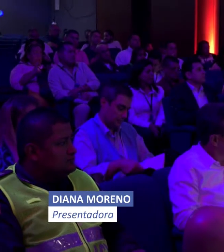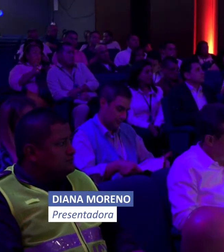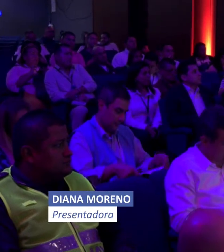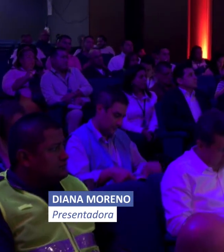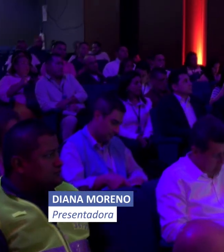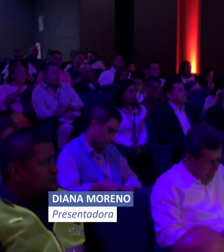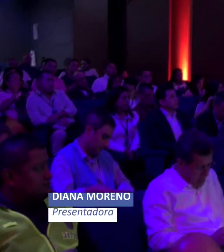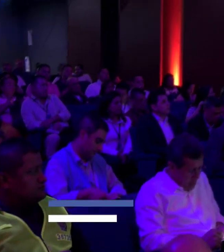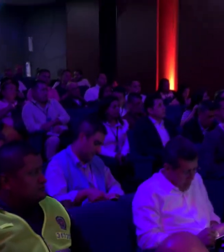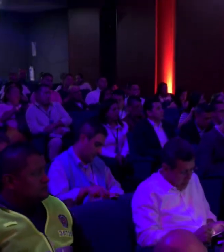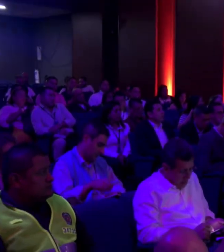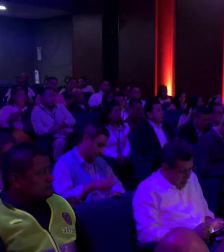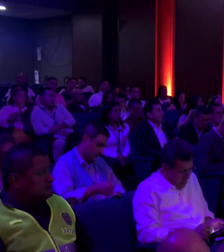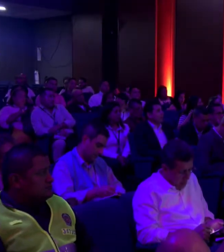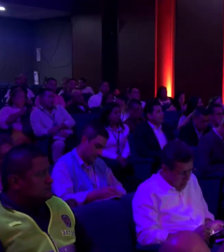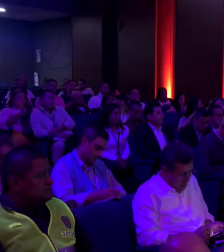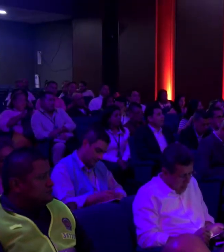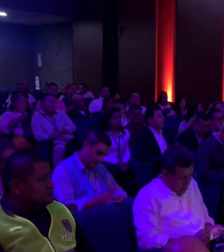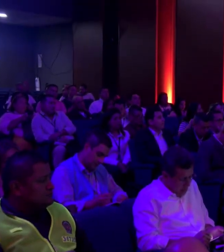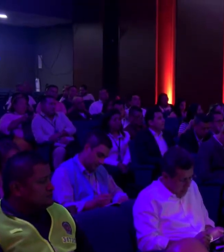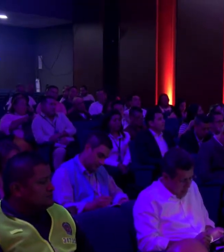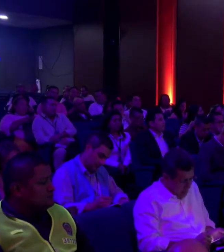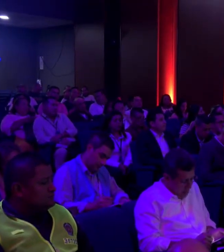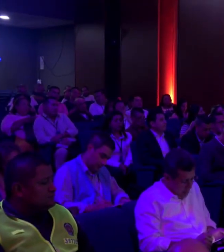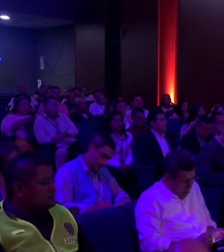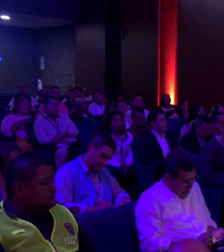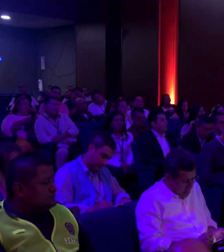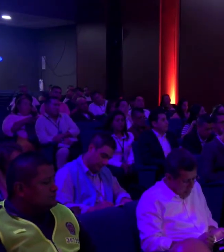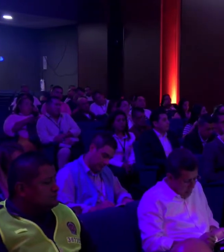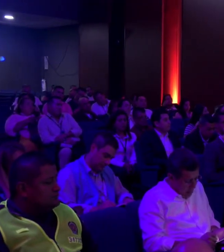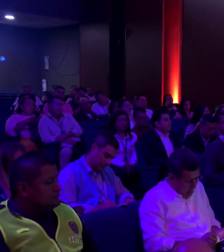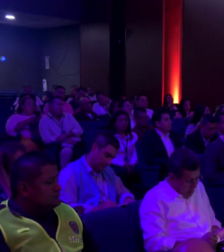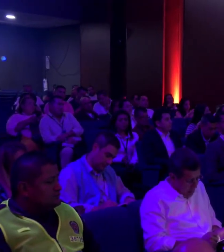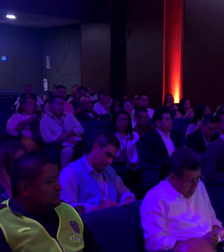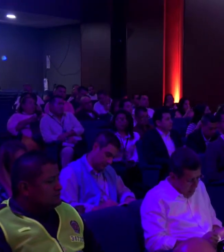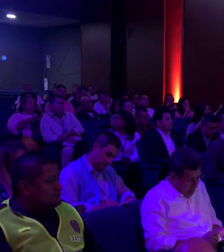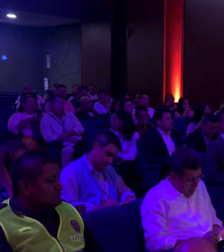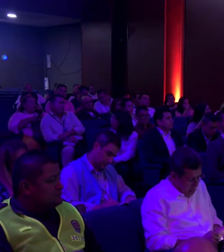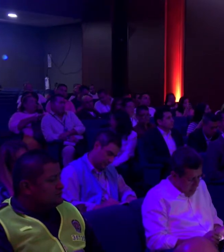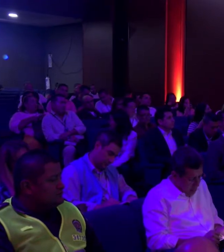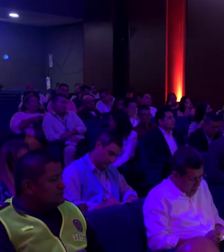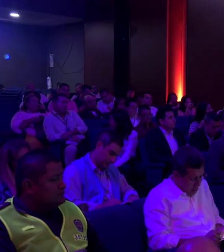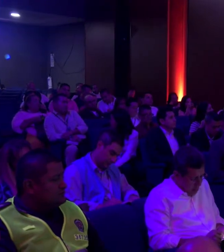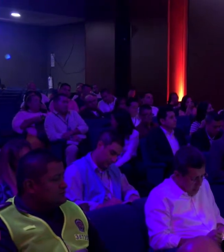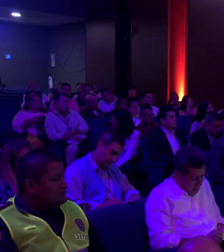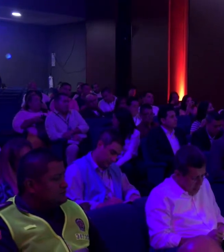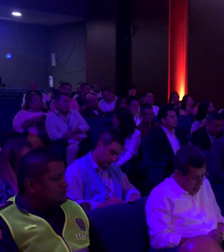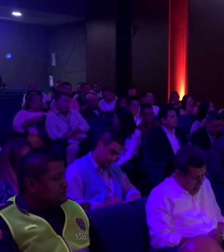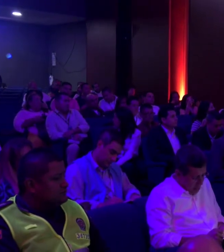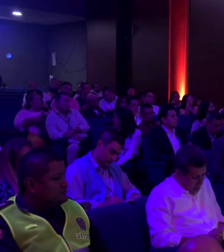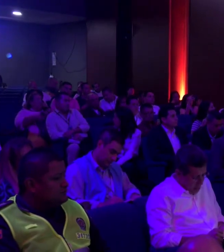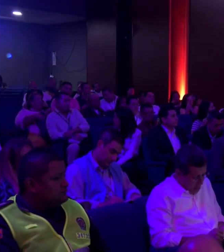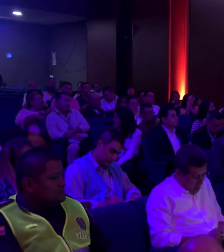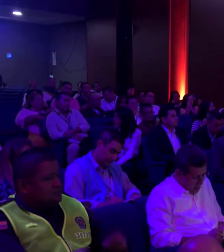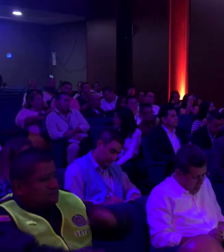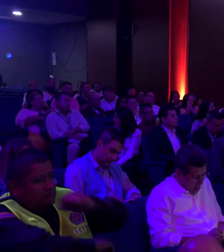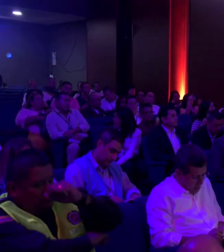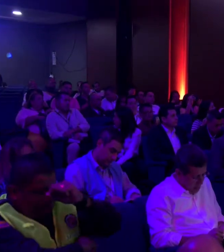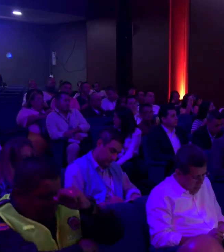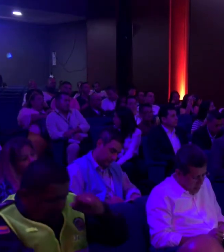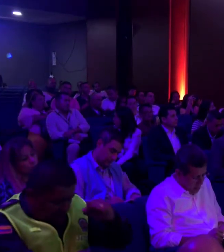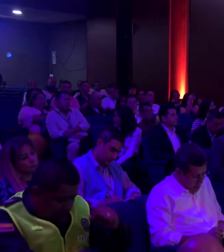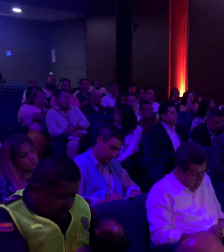políticas de reintegración y reincorporación a la vida civil de personas que pertenecieron a grupos armados al margen de la